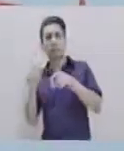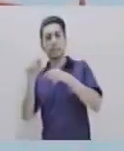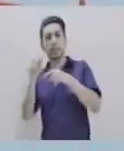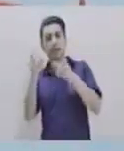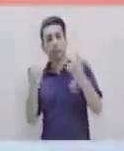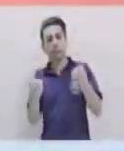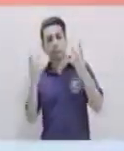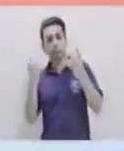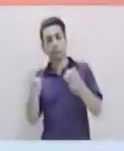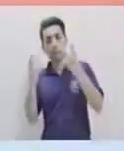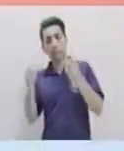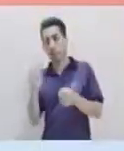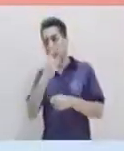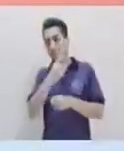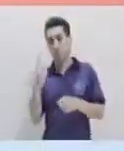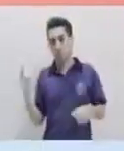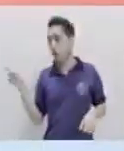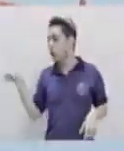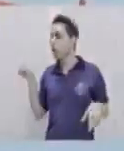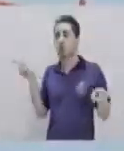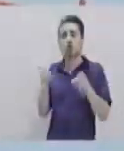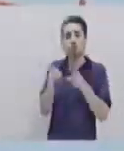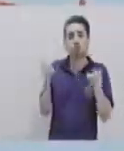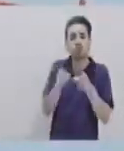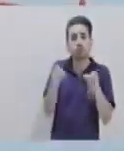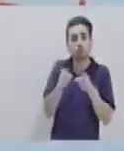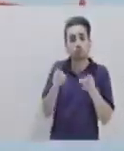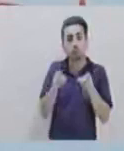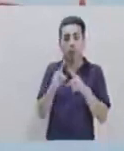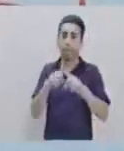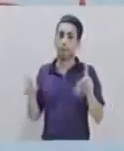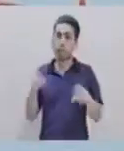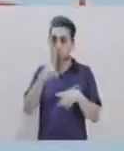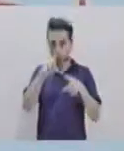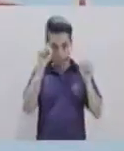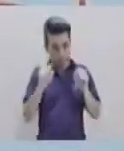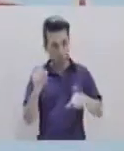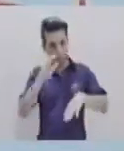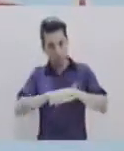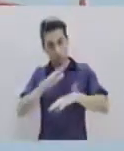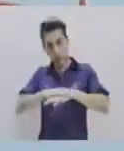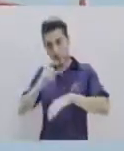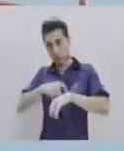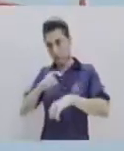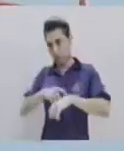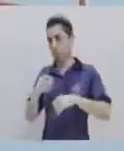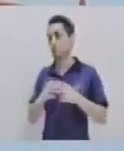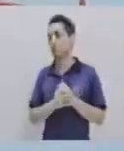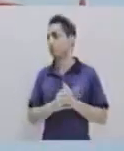pero tú puedes hacerlo más veces. Cintura,